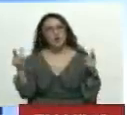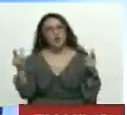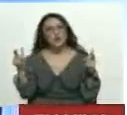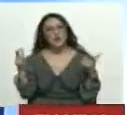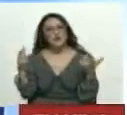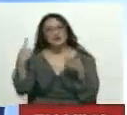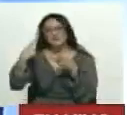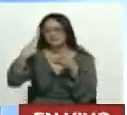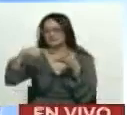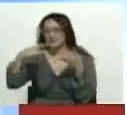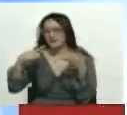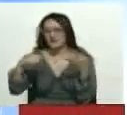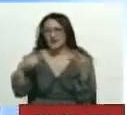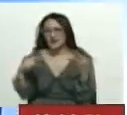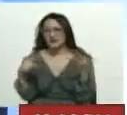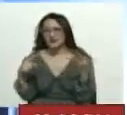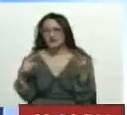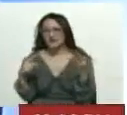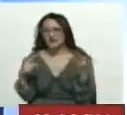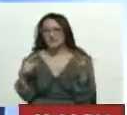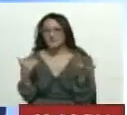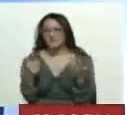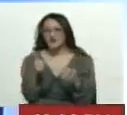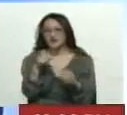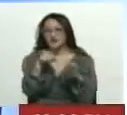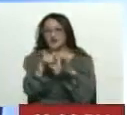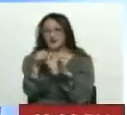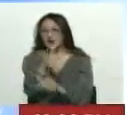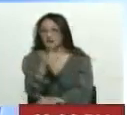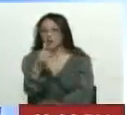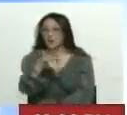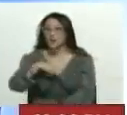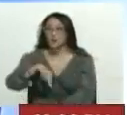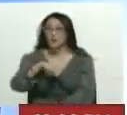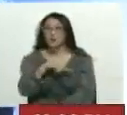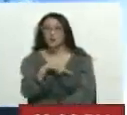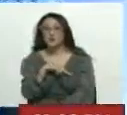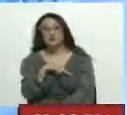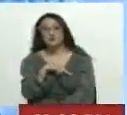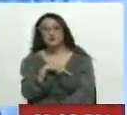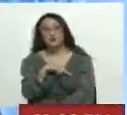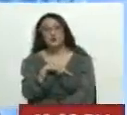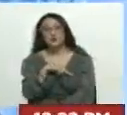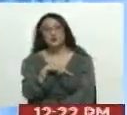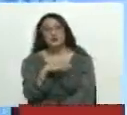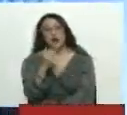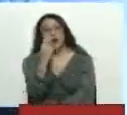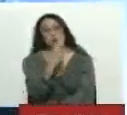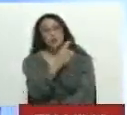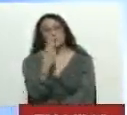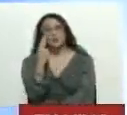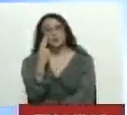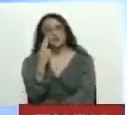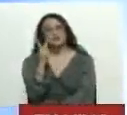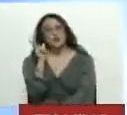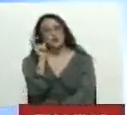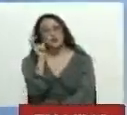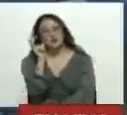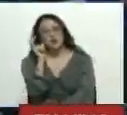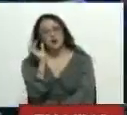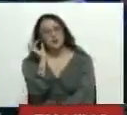que es diverso que desde cada uno de nosotros y nosotras estamos pues comprometidos a hacerlo escuchar a